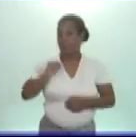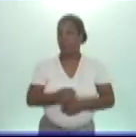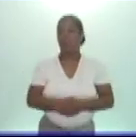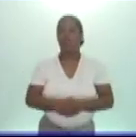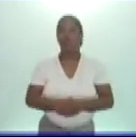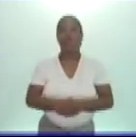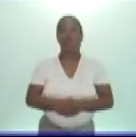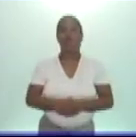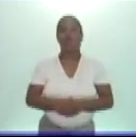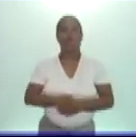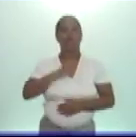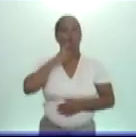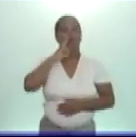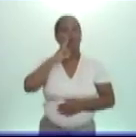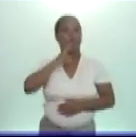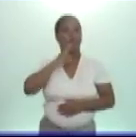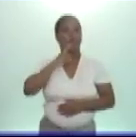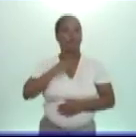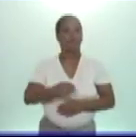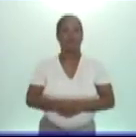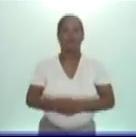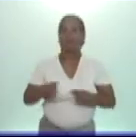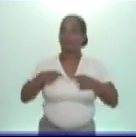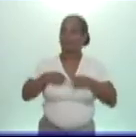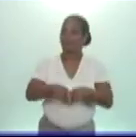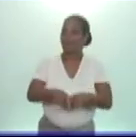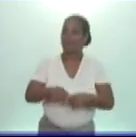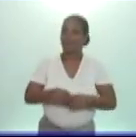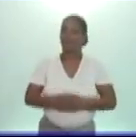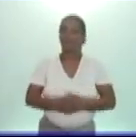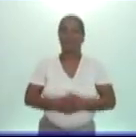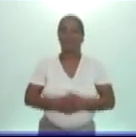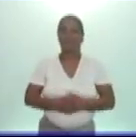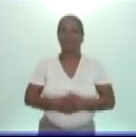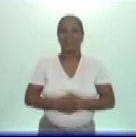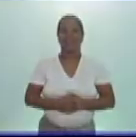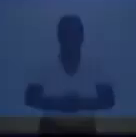a resolverlos de conjunto.